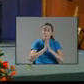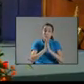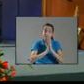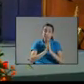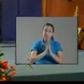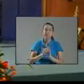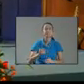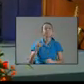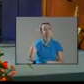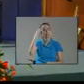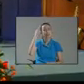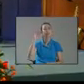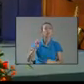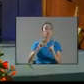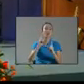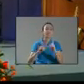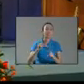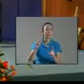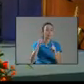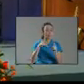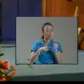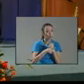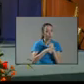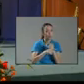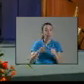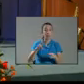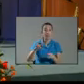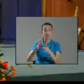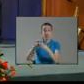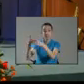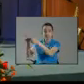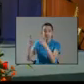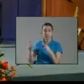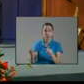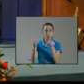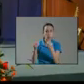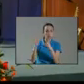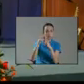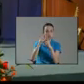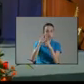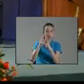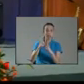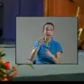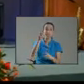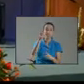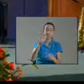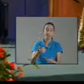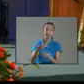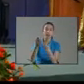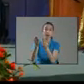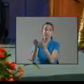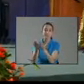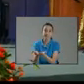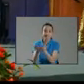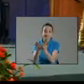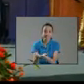Sí, verdad, verdad. Hermano, yo esta palabra que te solté, la hermana que estaba al lado estaba así.